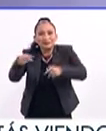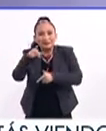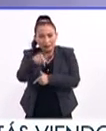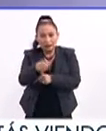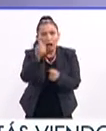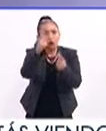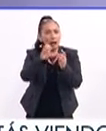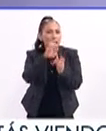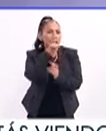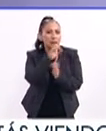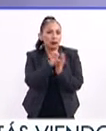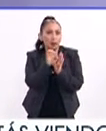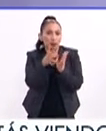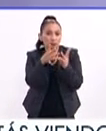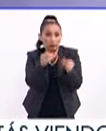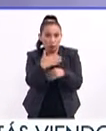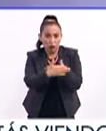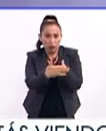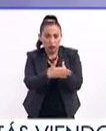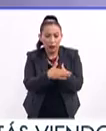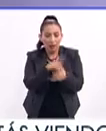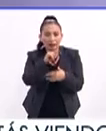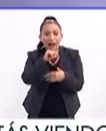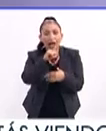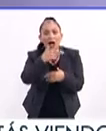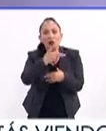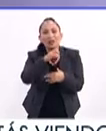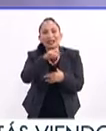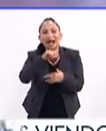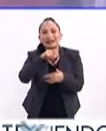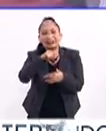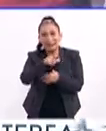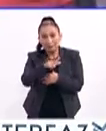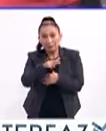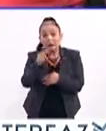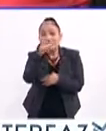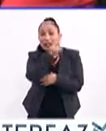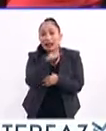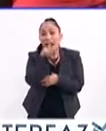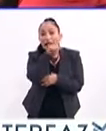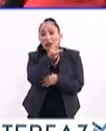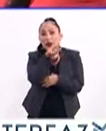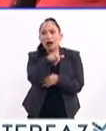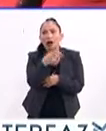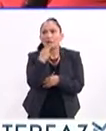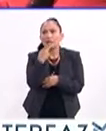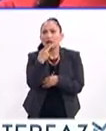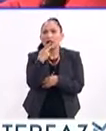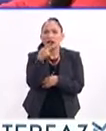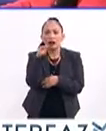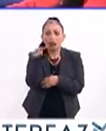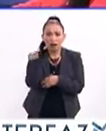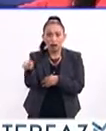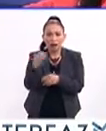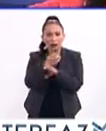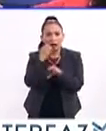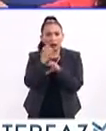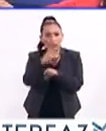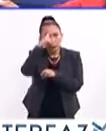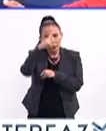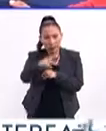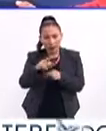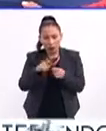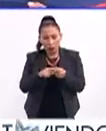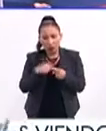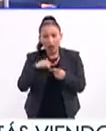estas lenguas, por ejemplo, tenemos el tlahuica, que es una de las lenguas que se habla en el Estado de